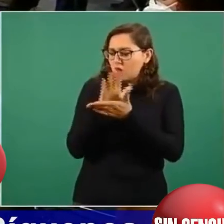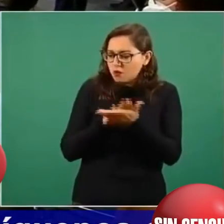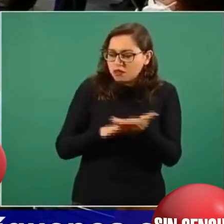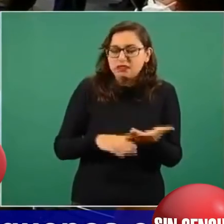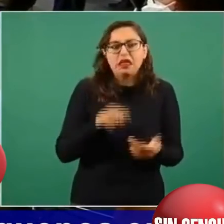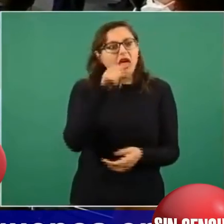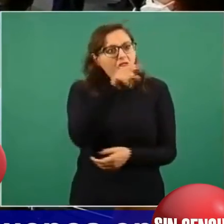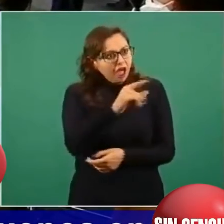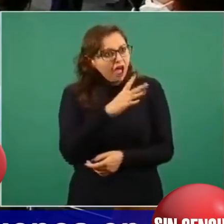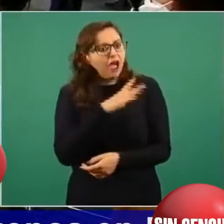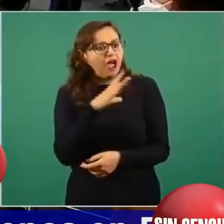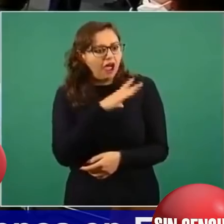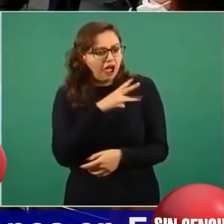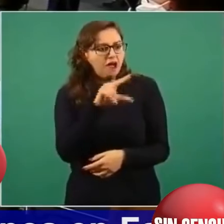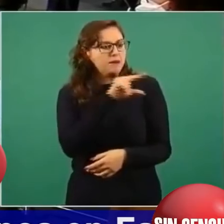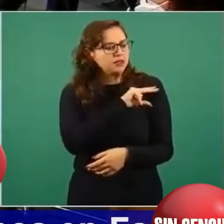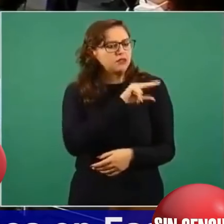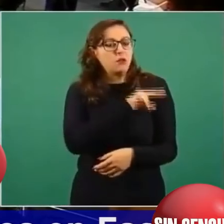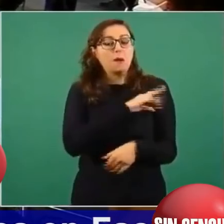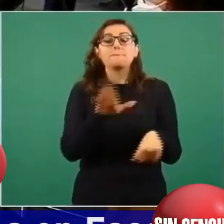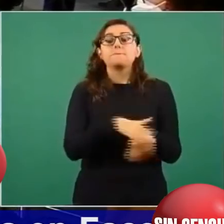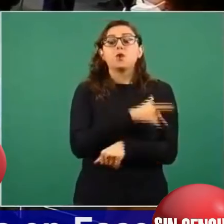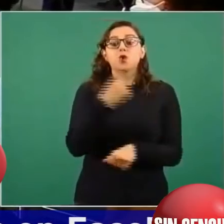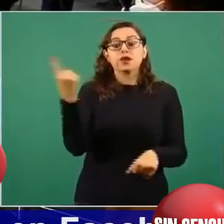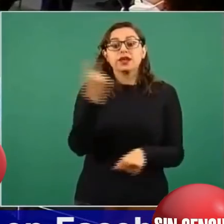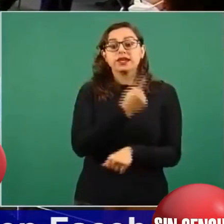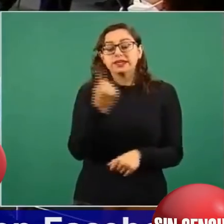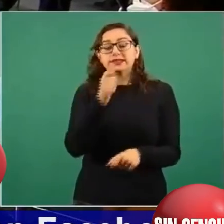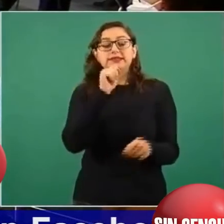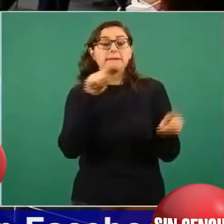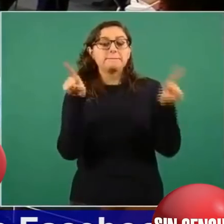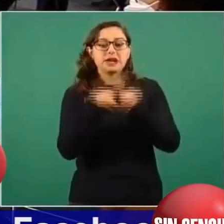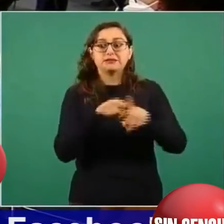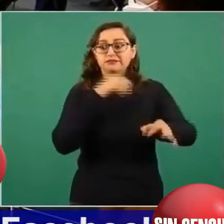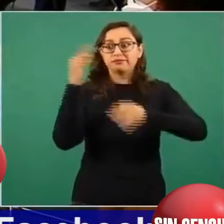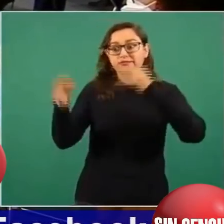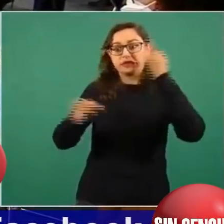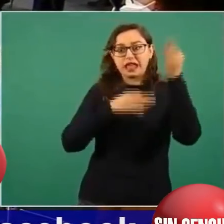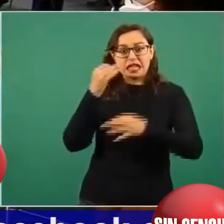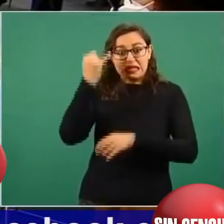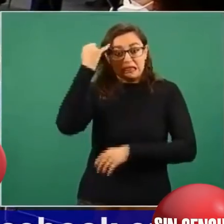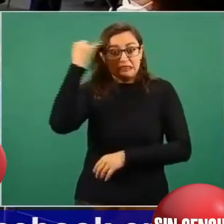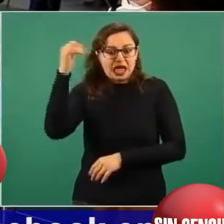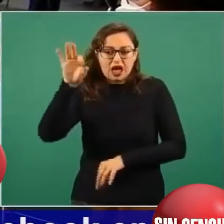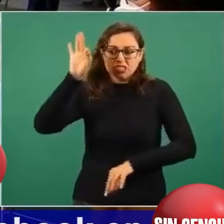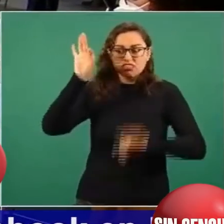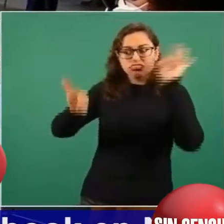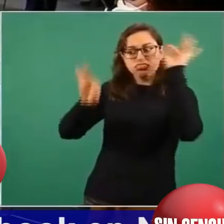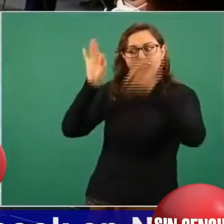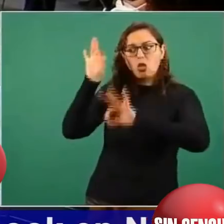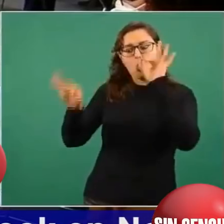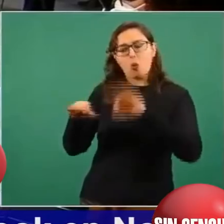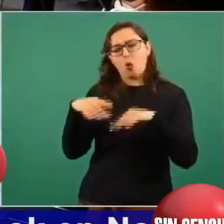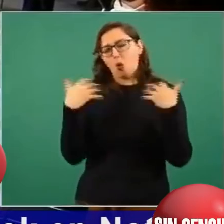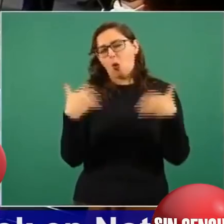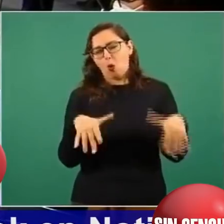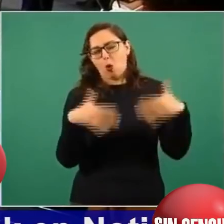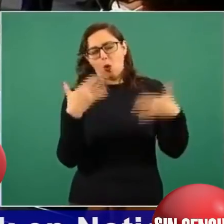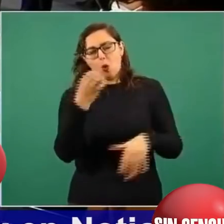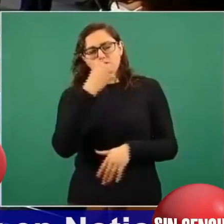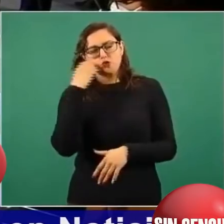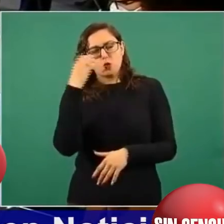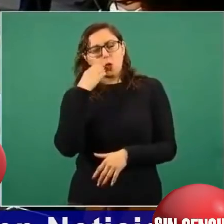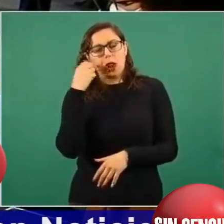social, era ser más, era ser diferente. Y la sociedad mexicana en muchos lugares